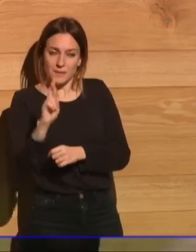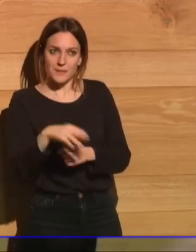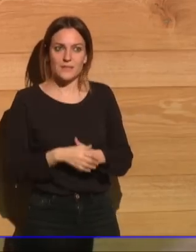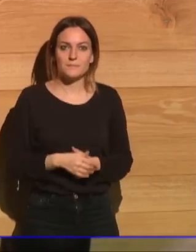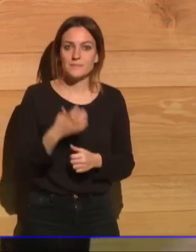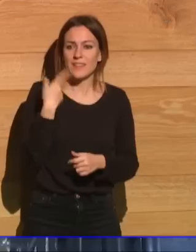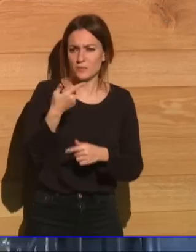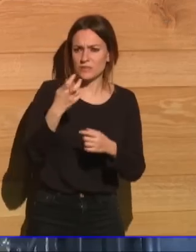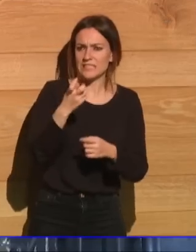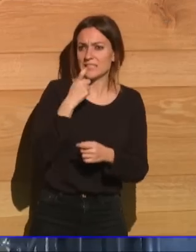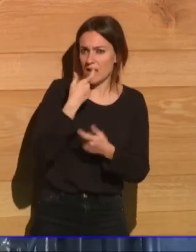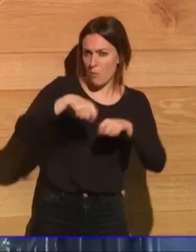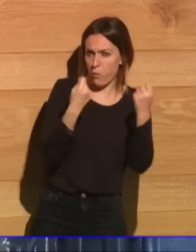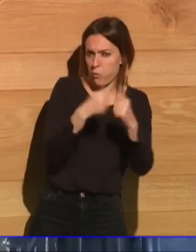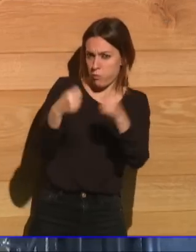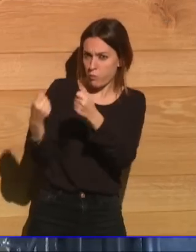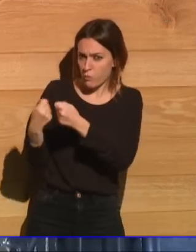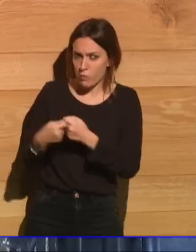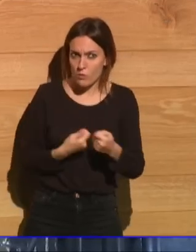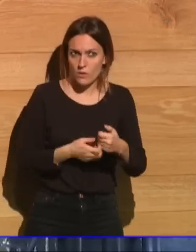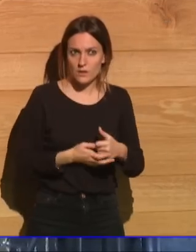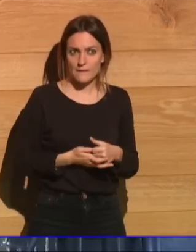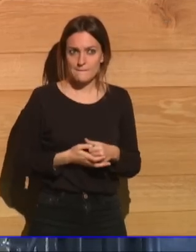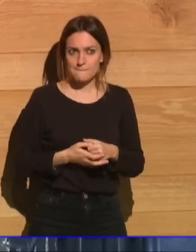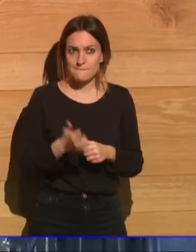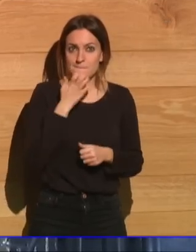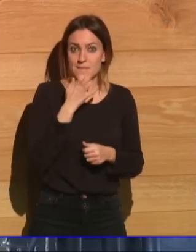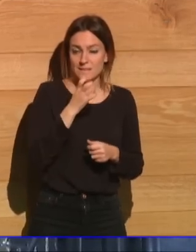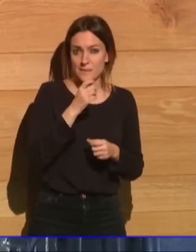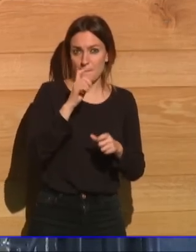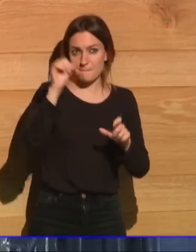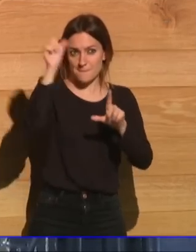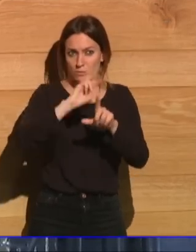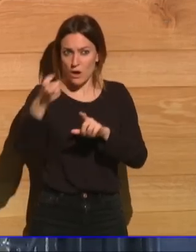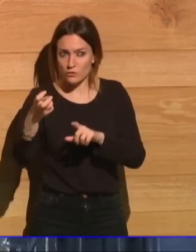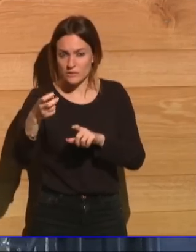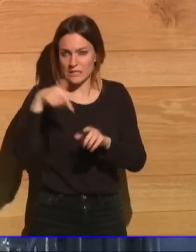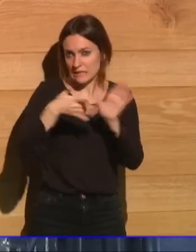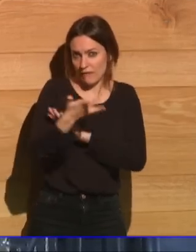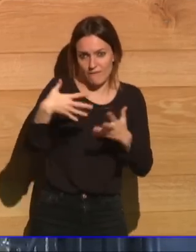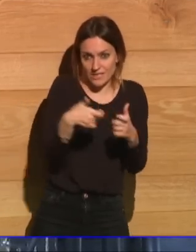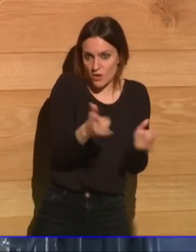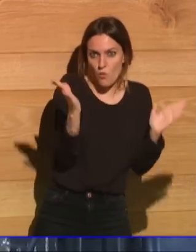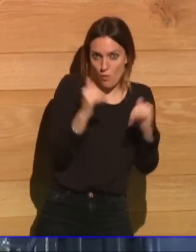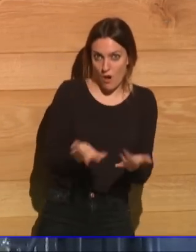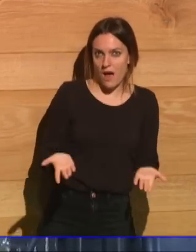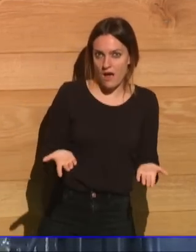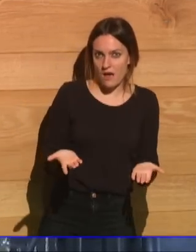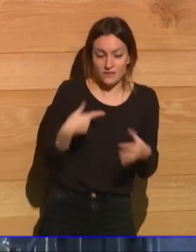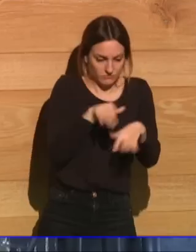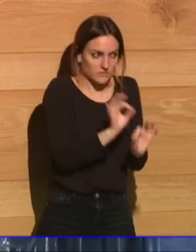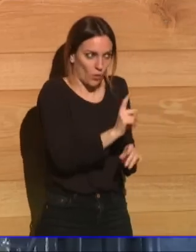cristales. Juan. Si esto fuera Pitch Perfect dando la nota, o canta, primero esa frase no iba a estar. No, Pero, sí, seguro